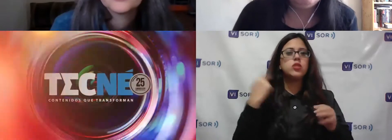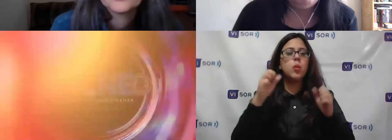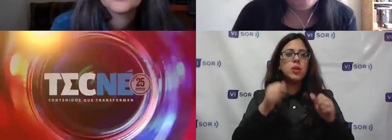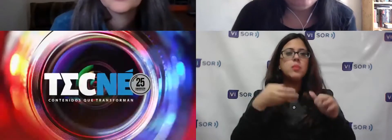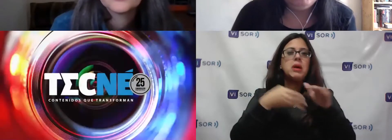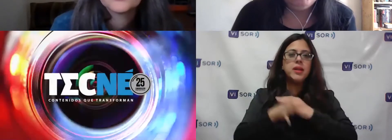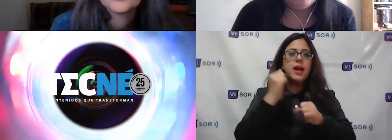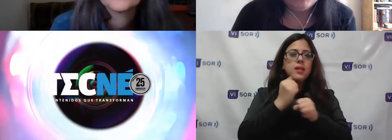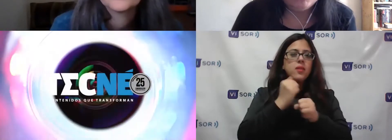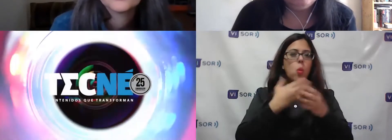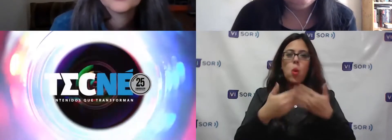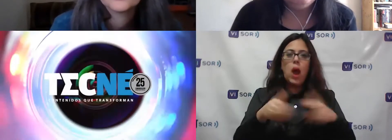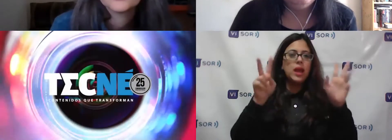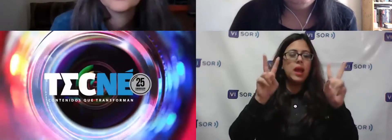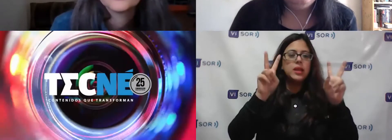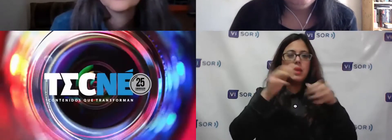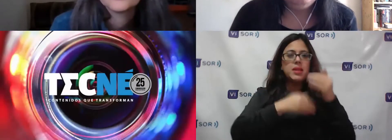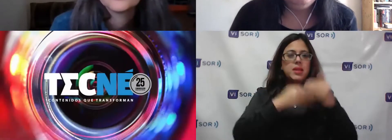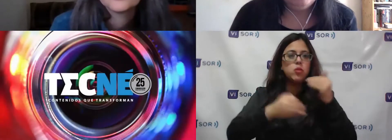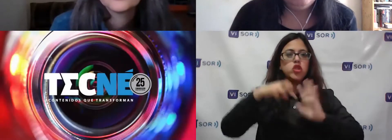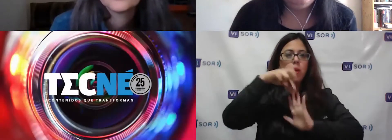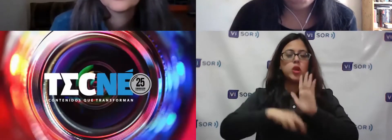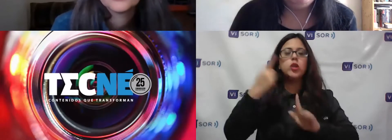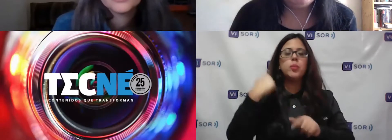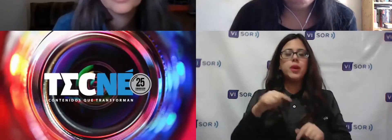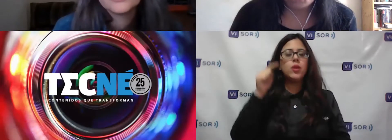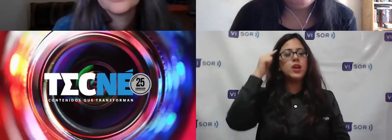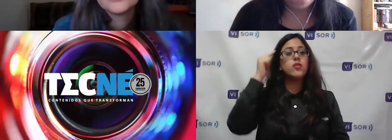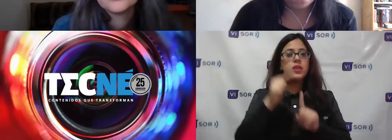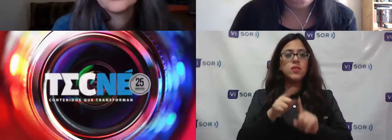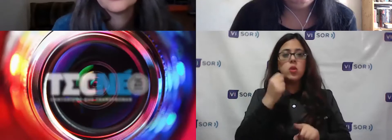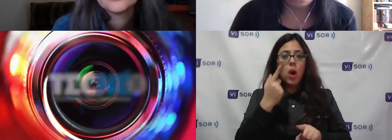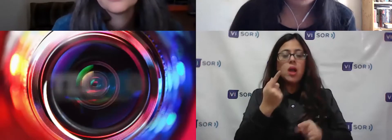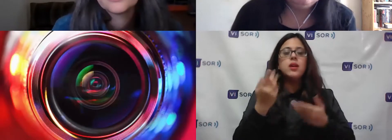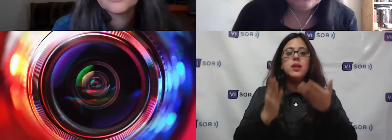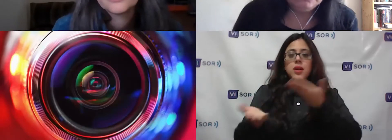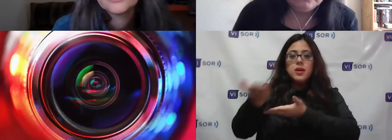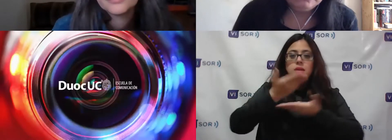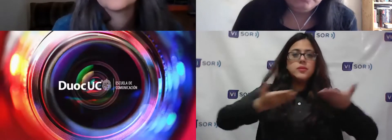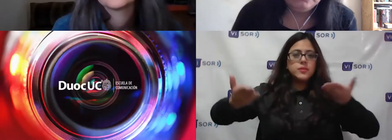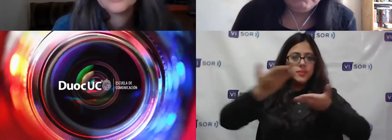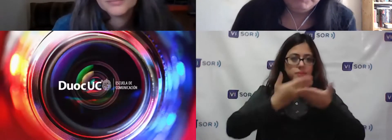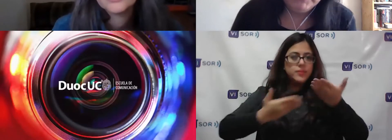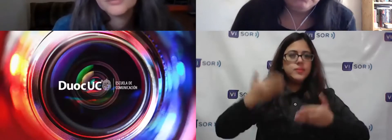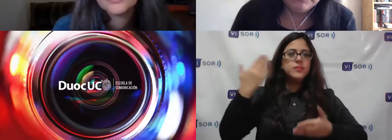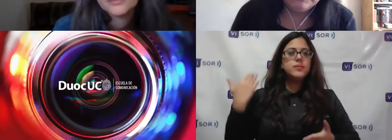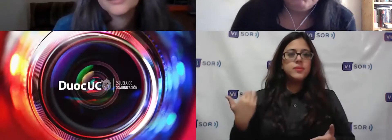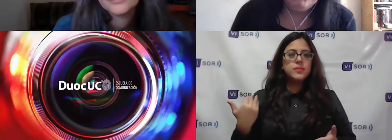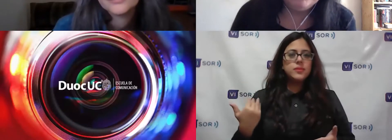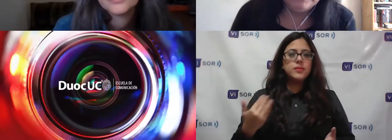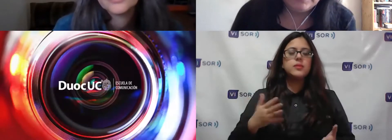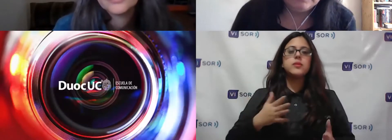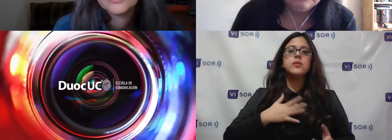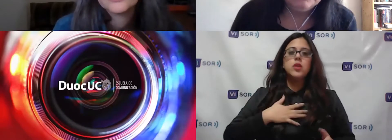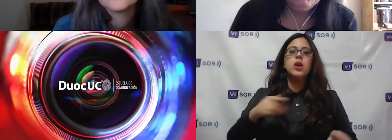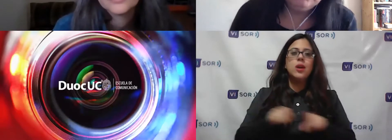cualquier etapa al proyecto pero en general yo creo que lo ideal es empezar a compartir que desde el inicio yo me meto desde un poco